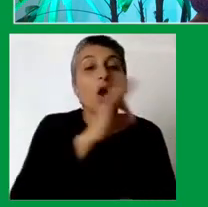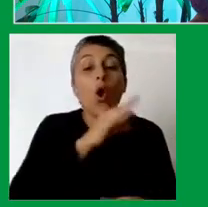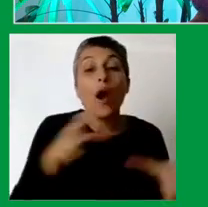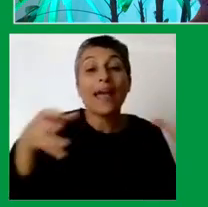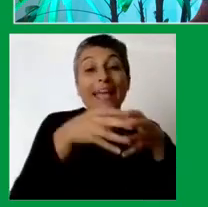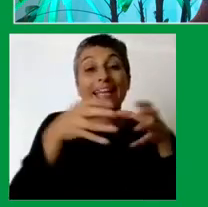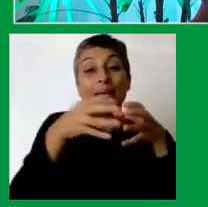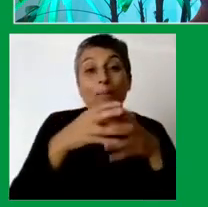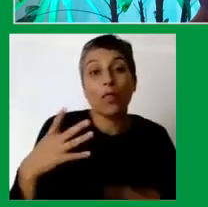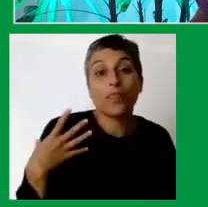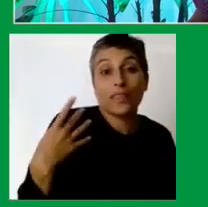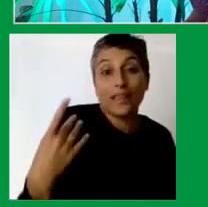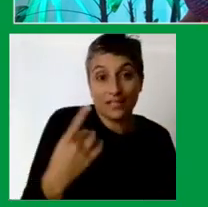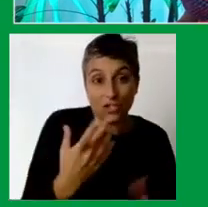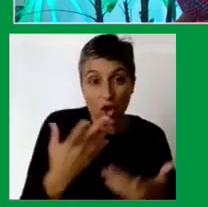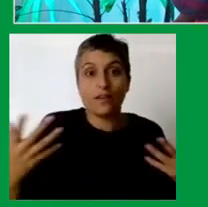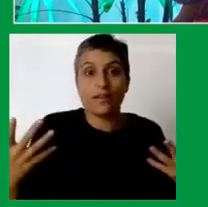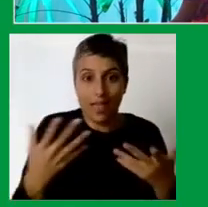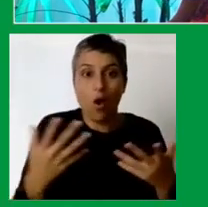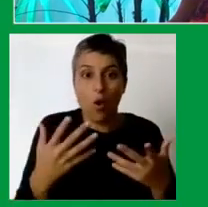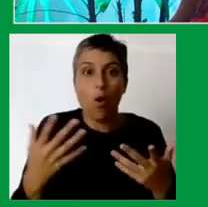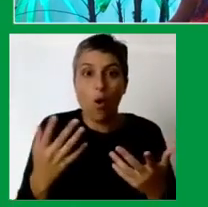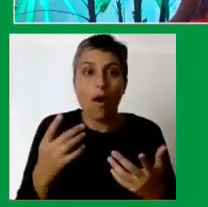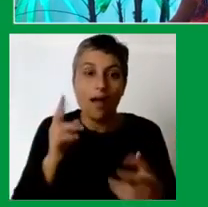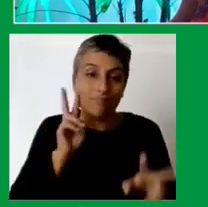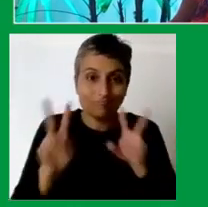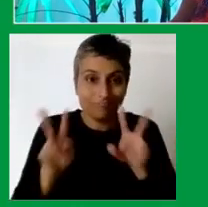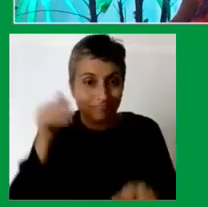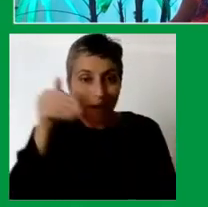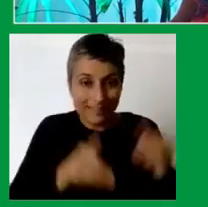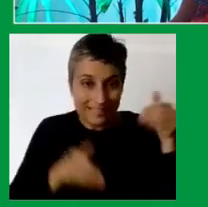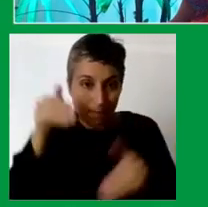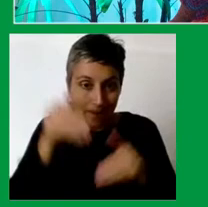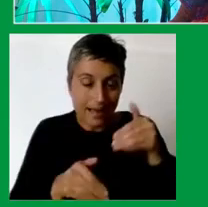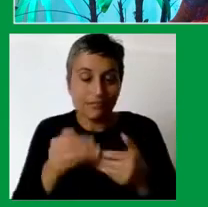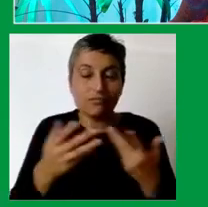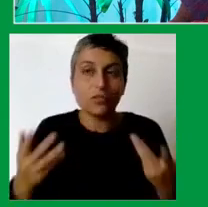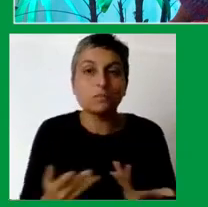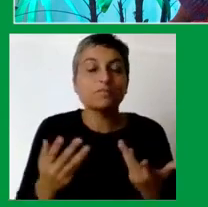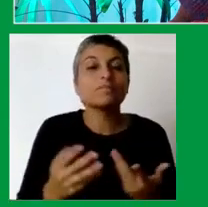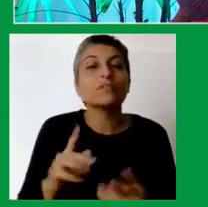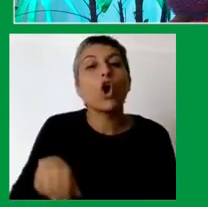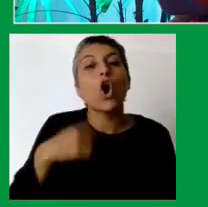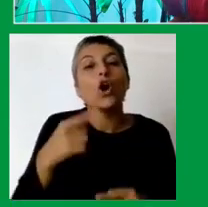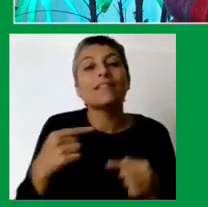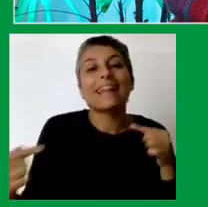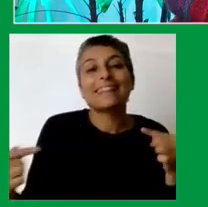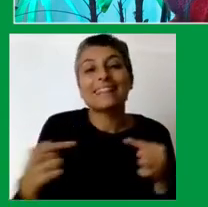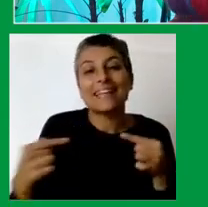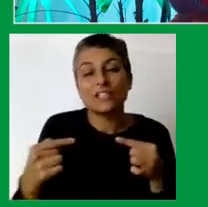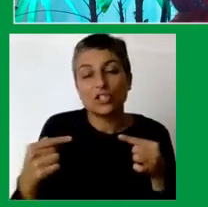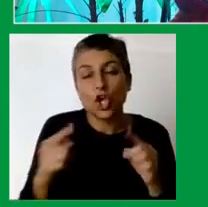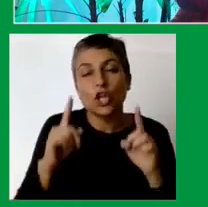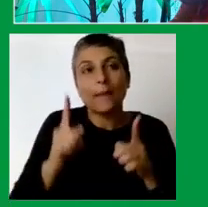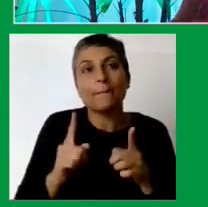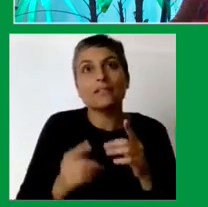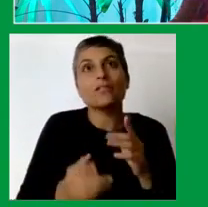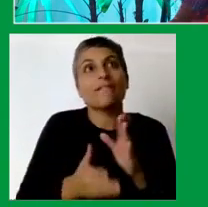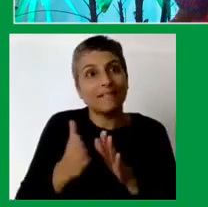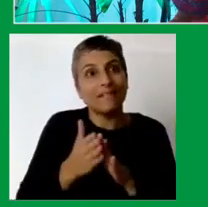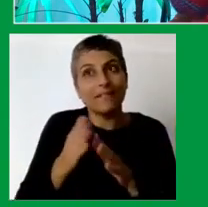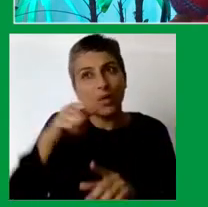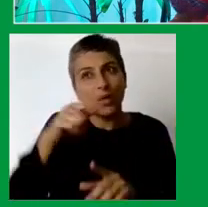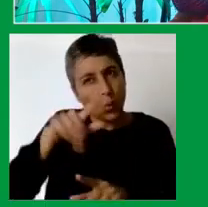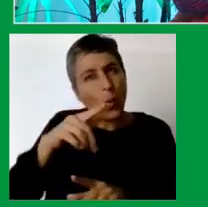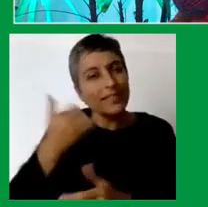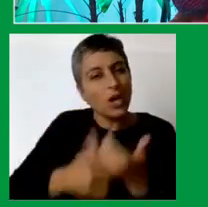el webinar. Una de esas tensiones que también está asociada a una tendencia y fue de la que tú estuviste conversando al inicio